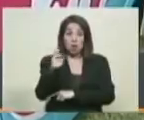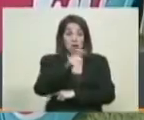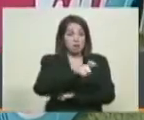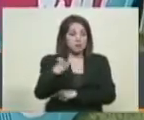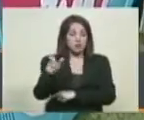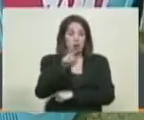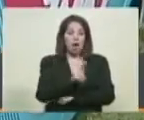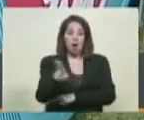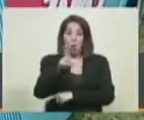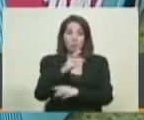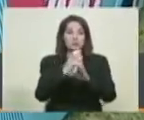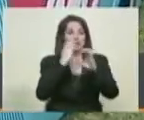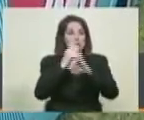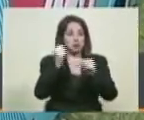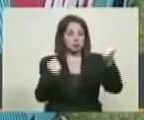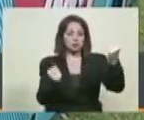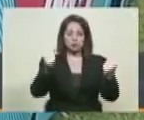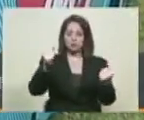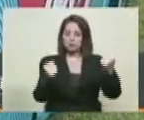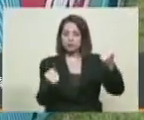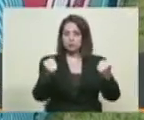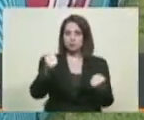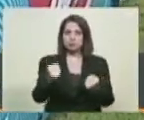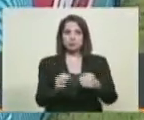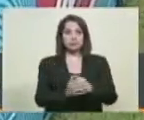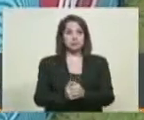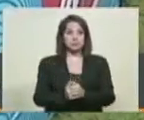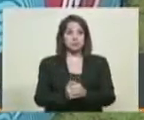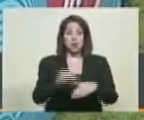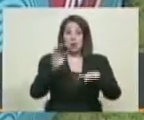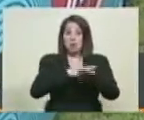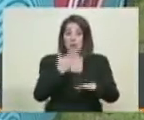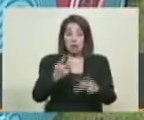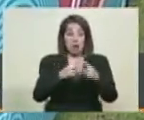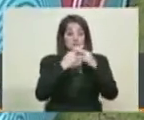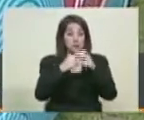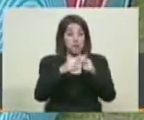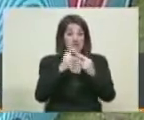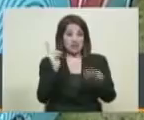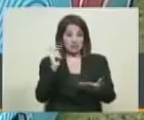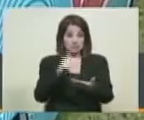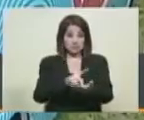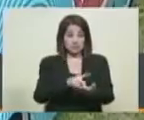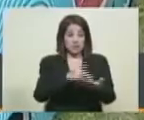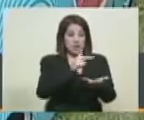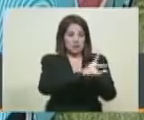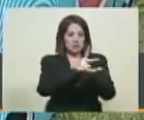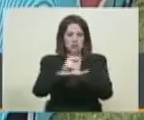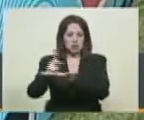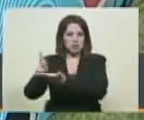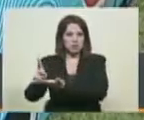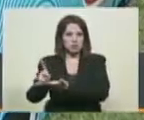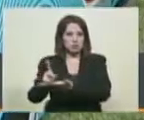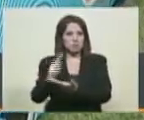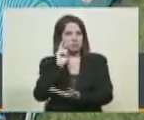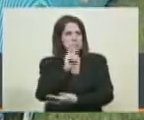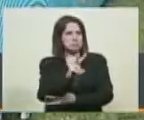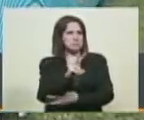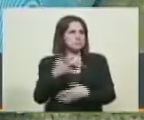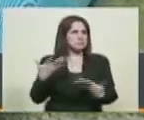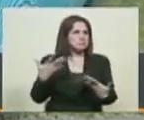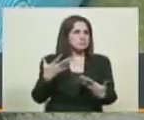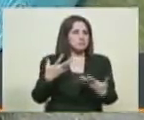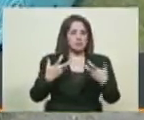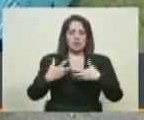su camionetica por puesta en la calle. Porque los mecánicos cuando llegan al estacionamiento de la cooperativa o de la línea, sale